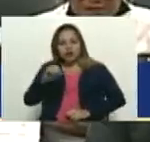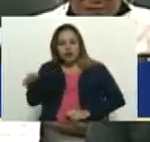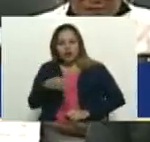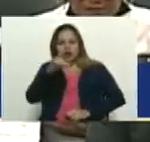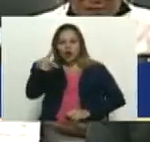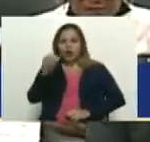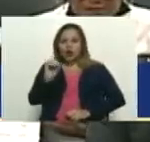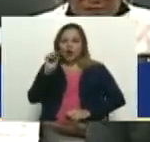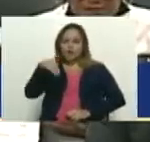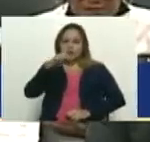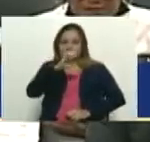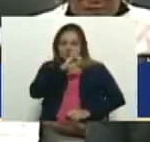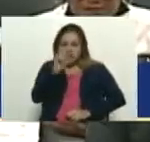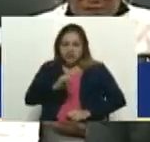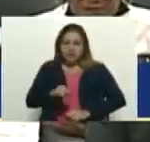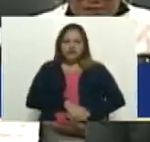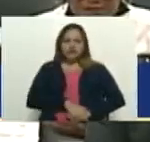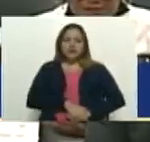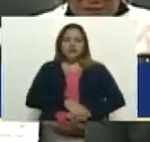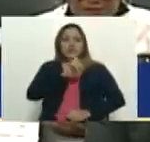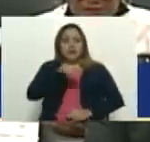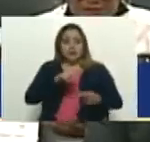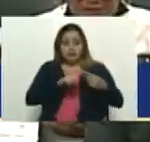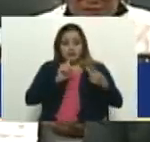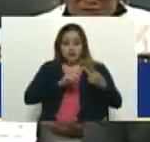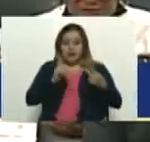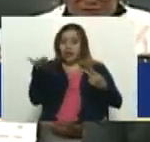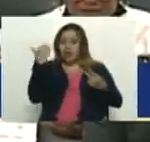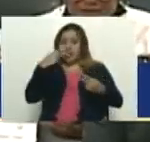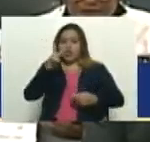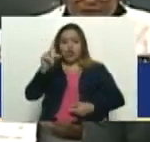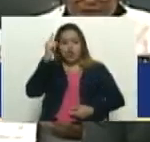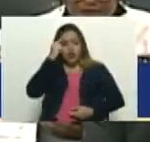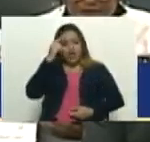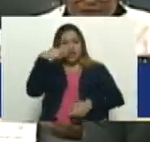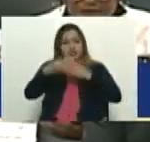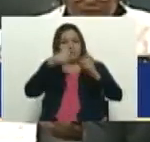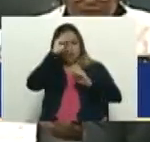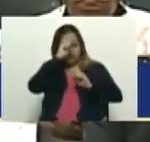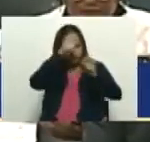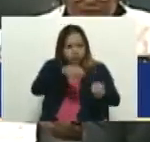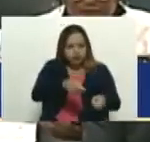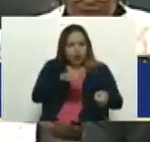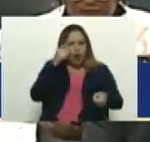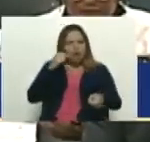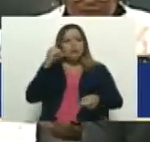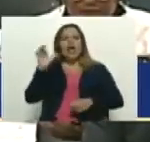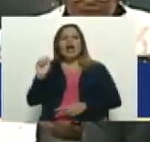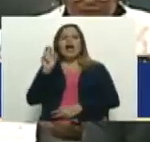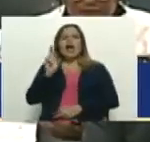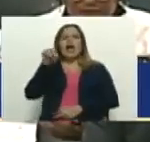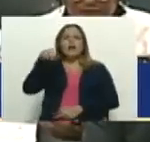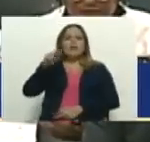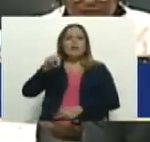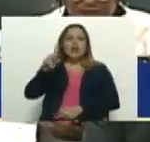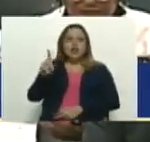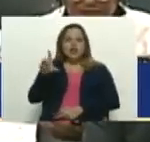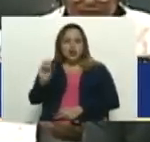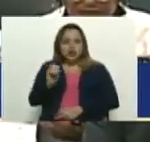Hace 2 días homenajeamos a Armando Sánchez, amigo de muchos de los que estamos aquí.